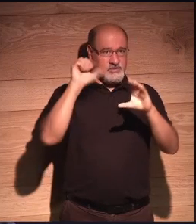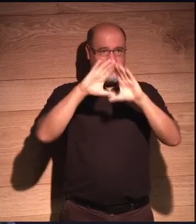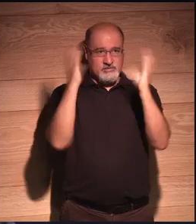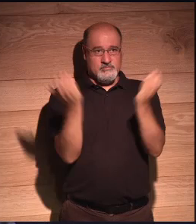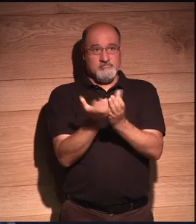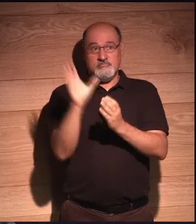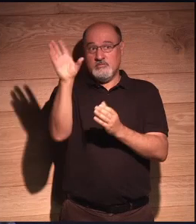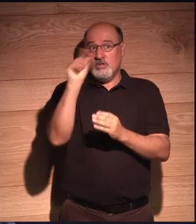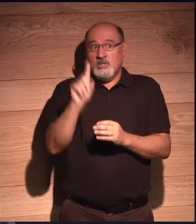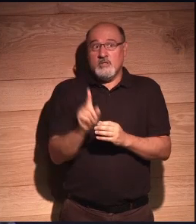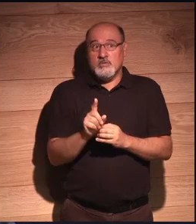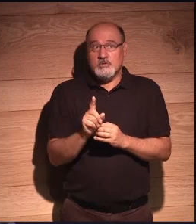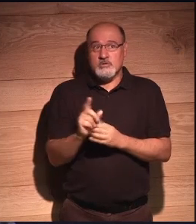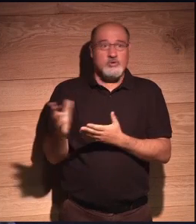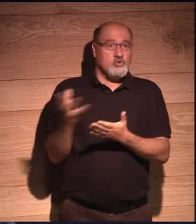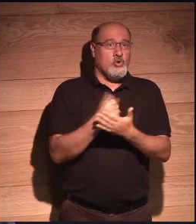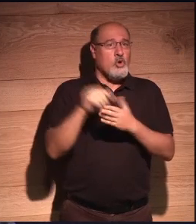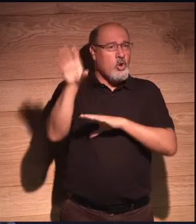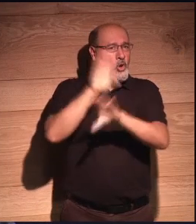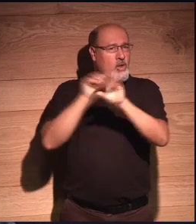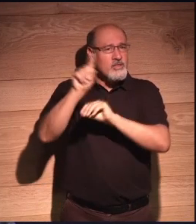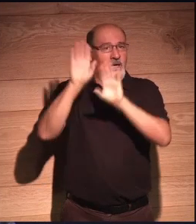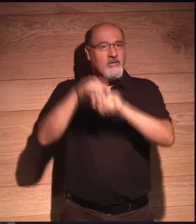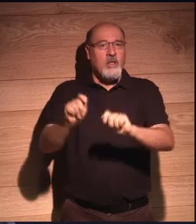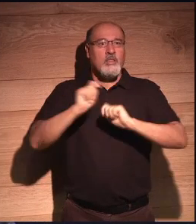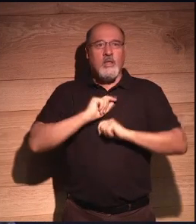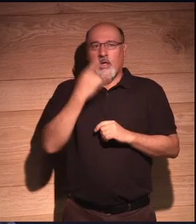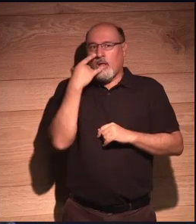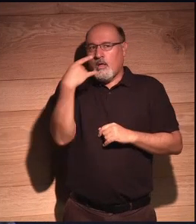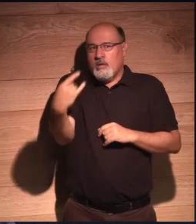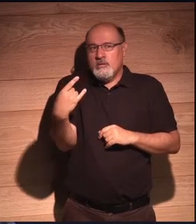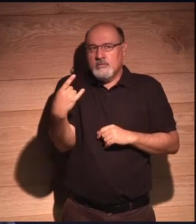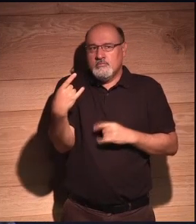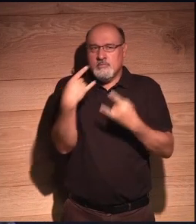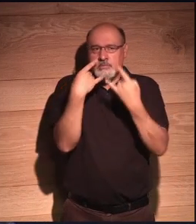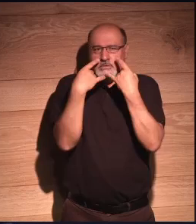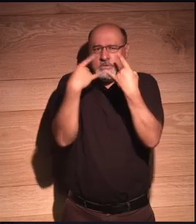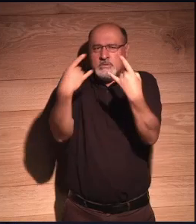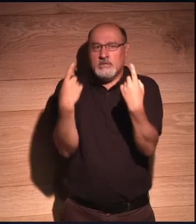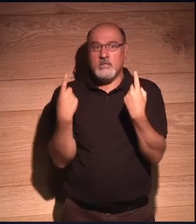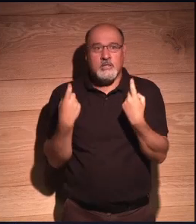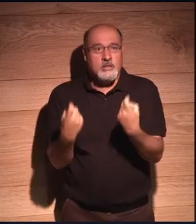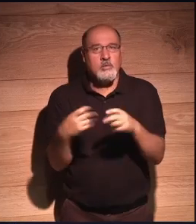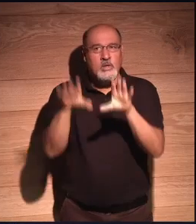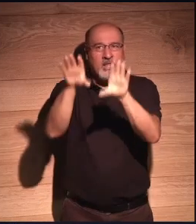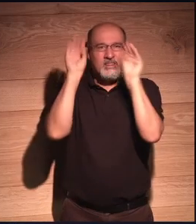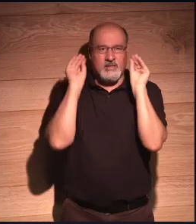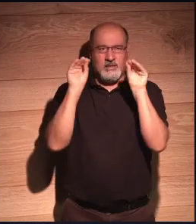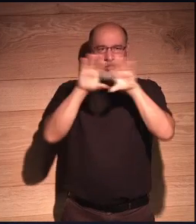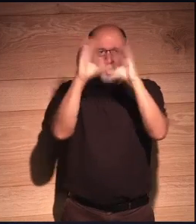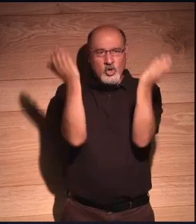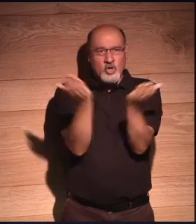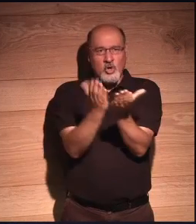no la entendemos. O sea, y todo lo que no entendemos del todo pues nos fascina, uh-huh, porque es lo que necesitamos entender, ¿no?